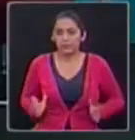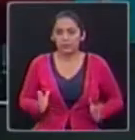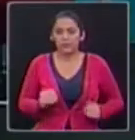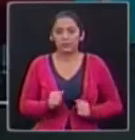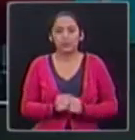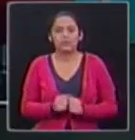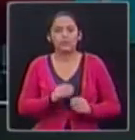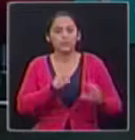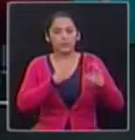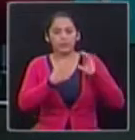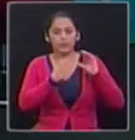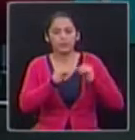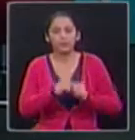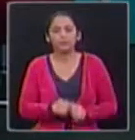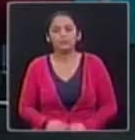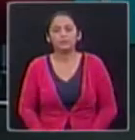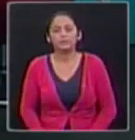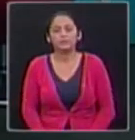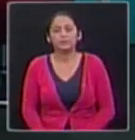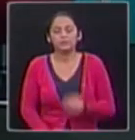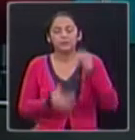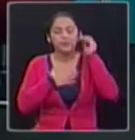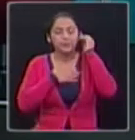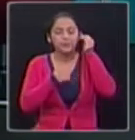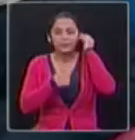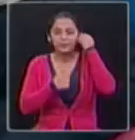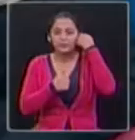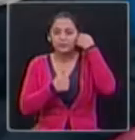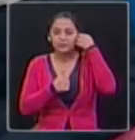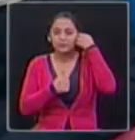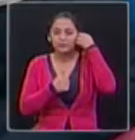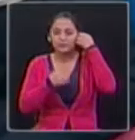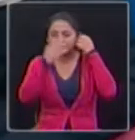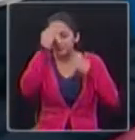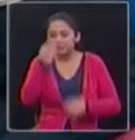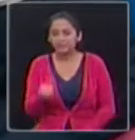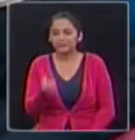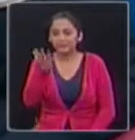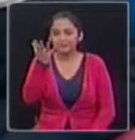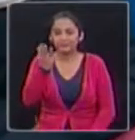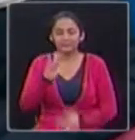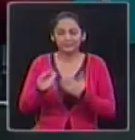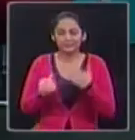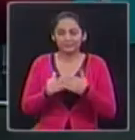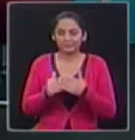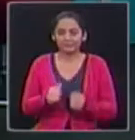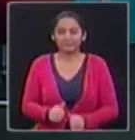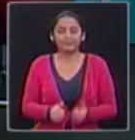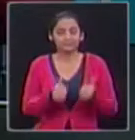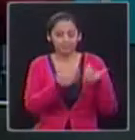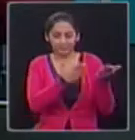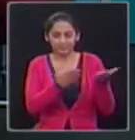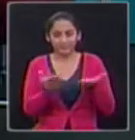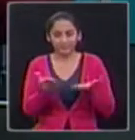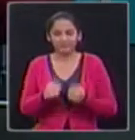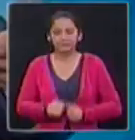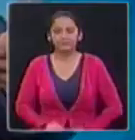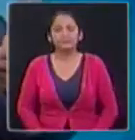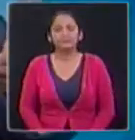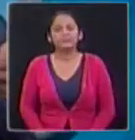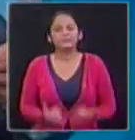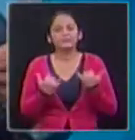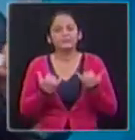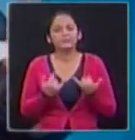por acompañarnos esta de la mañana. ¿Cómo le va, economista? Buen día. Buenos días, Javier. Buenos días al país. Bienvenido. Las